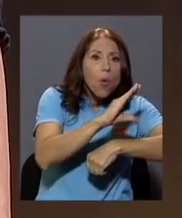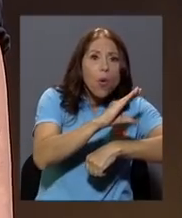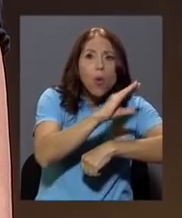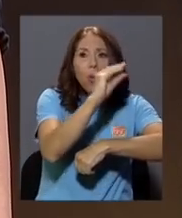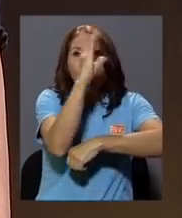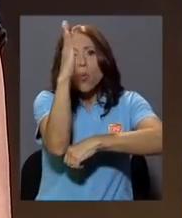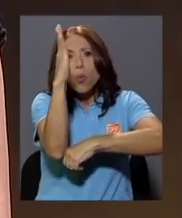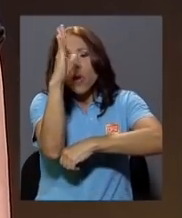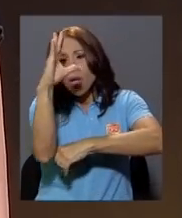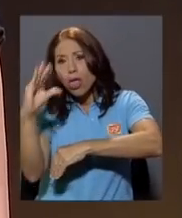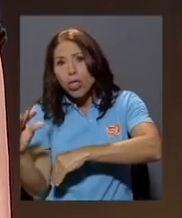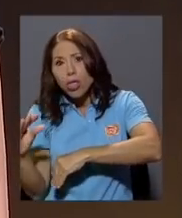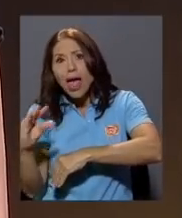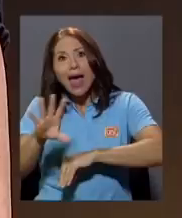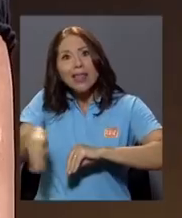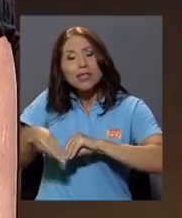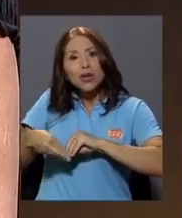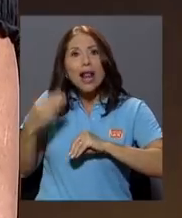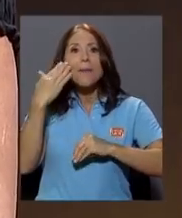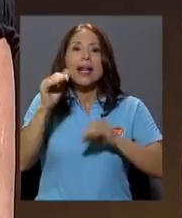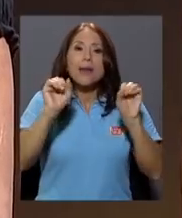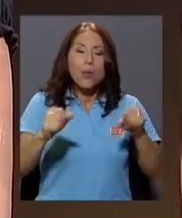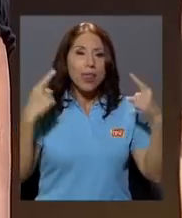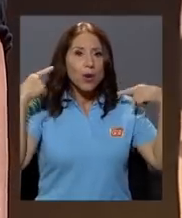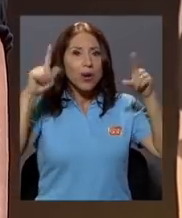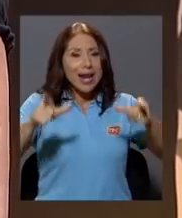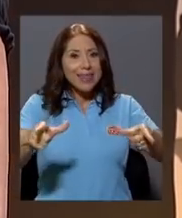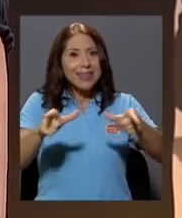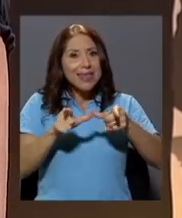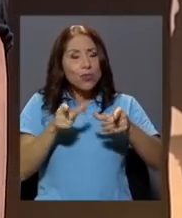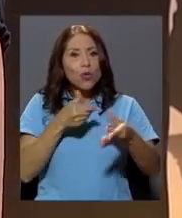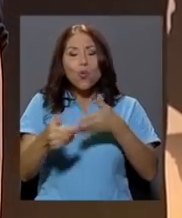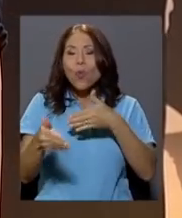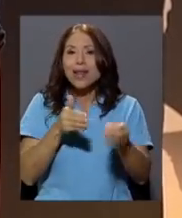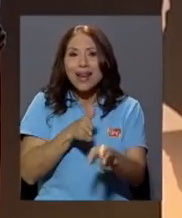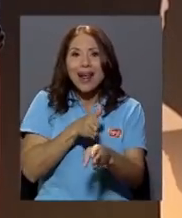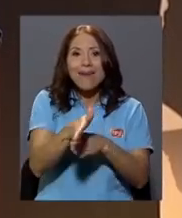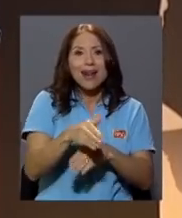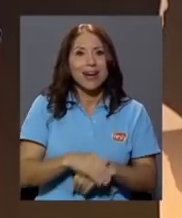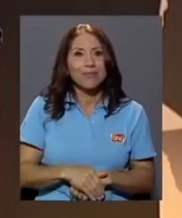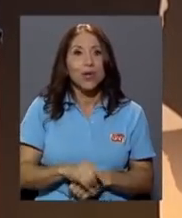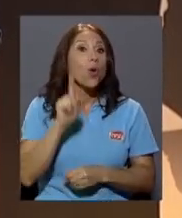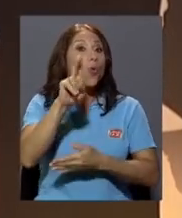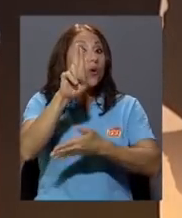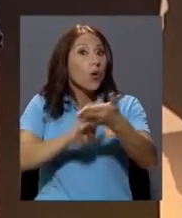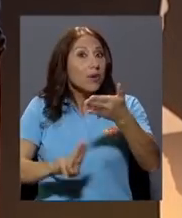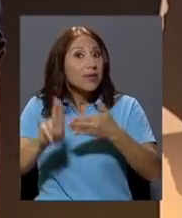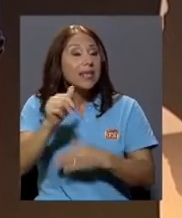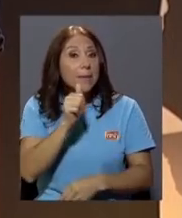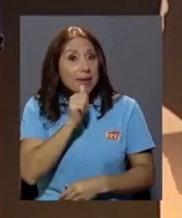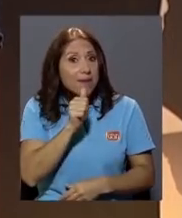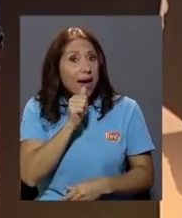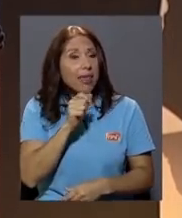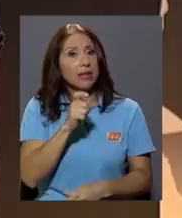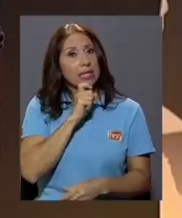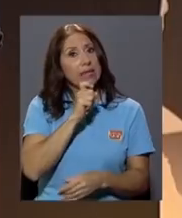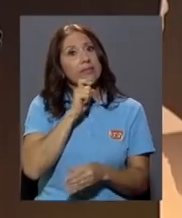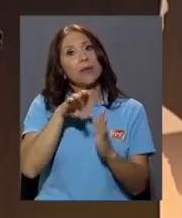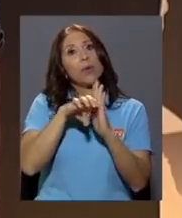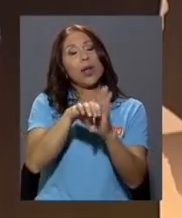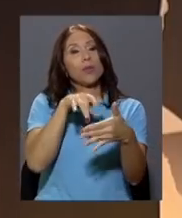que puedan obtener su título profesional en cualquier carrera, que en una universidad privada medicina cuesta tanto